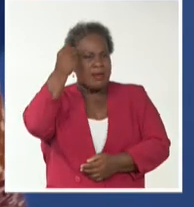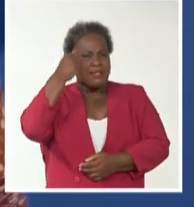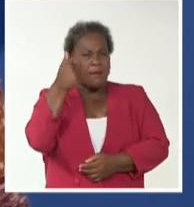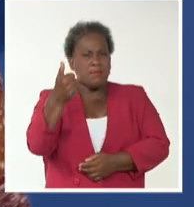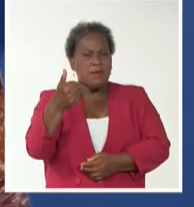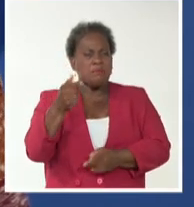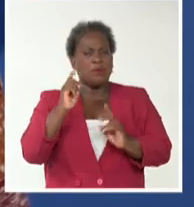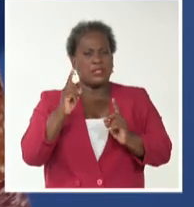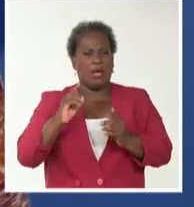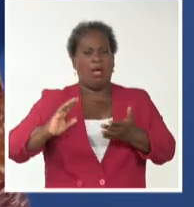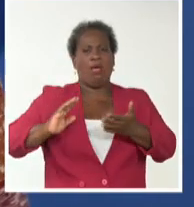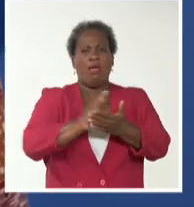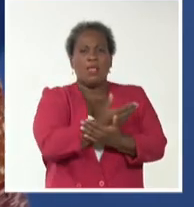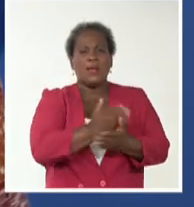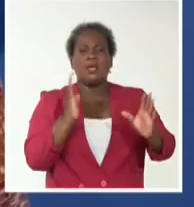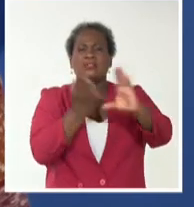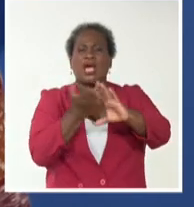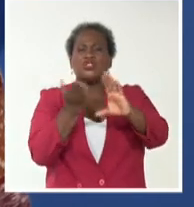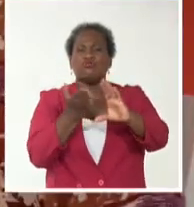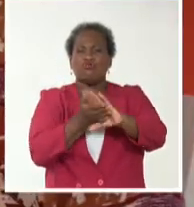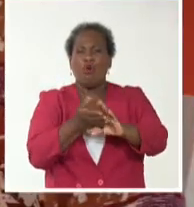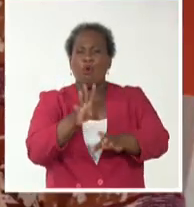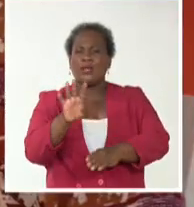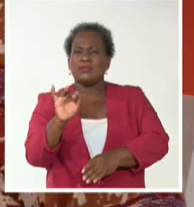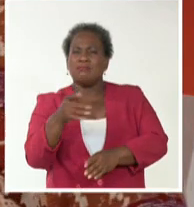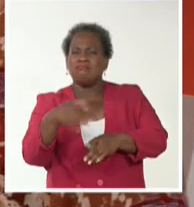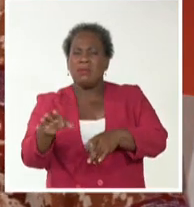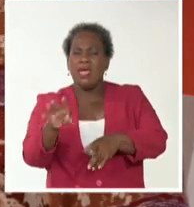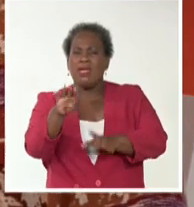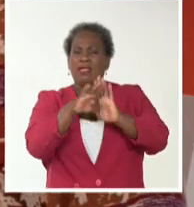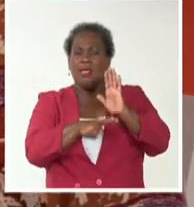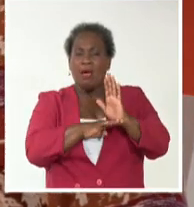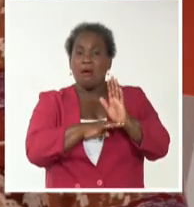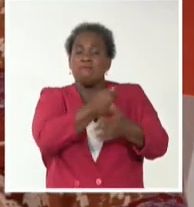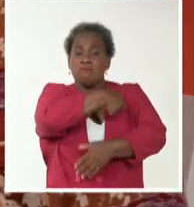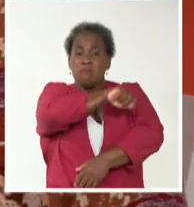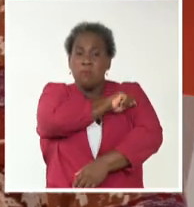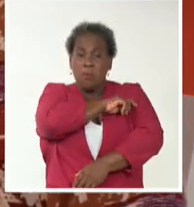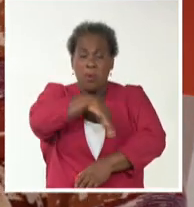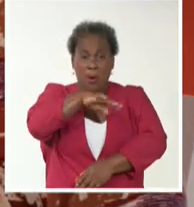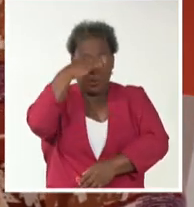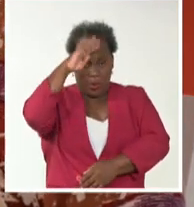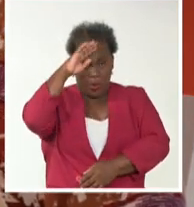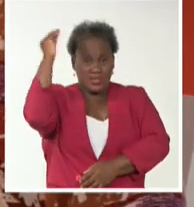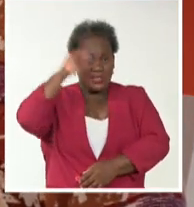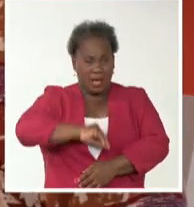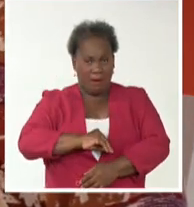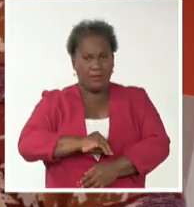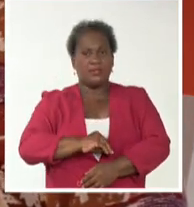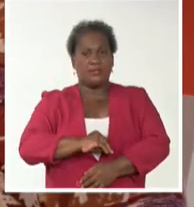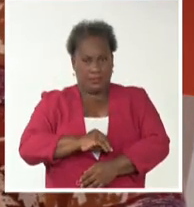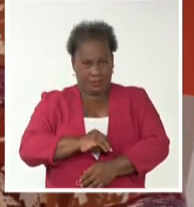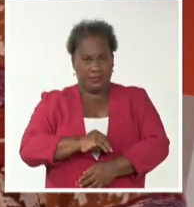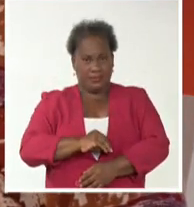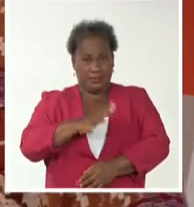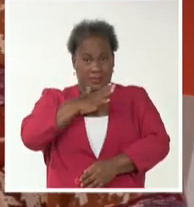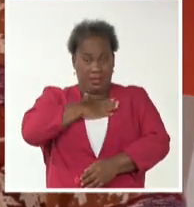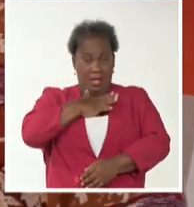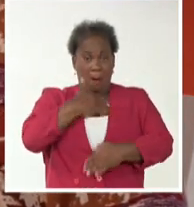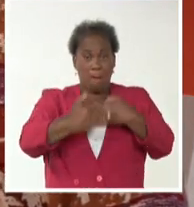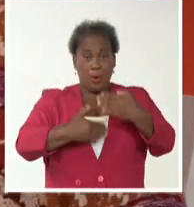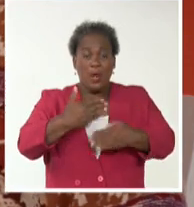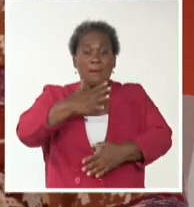medidas, eliminar el bloqueo. Y el pueblo de Cuba tiene que estar muy consciente de que nuestros